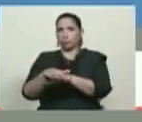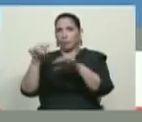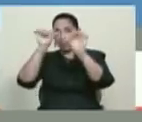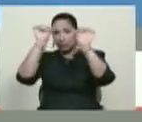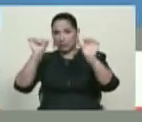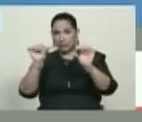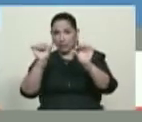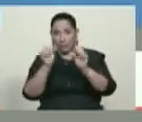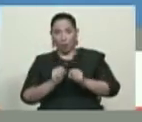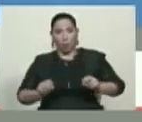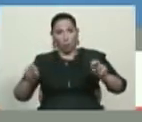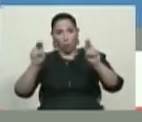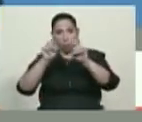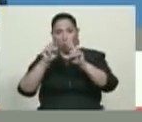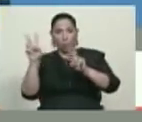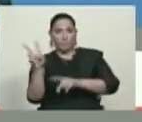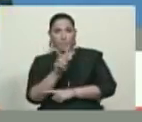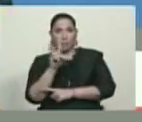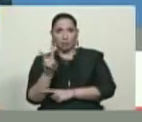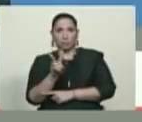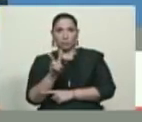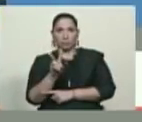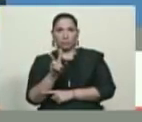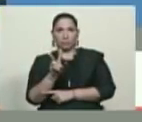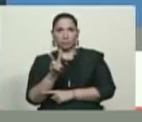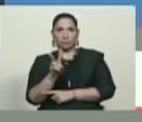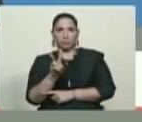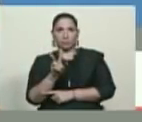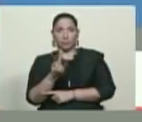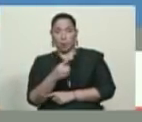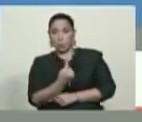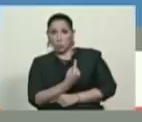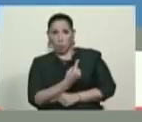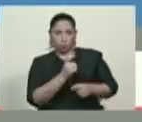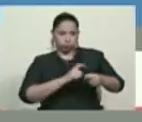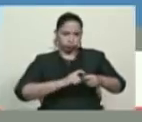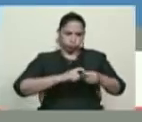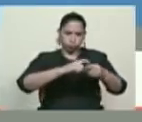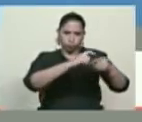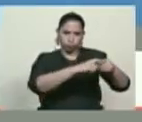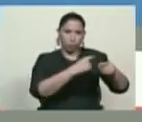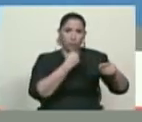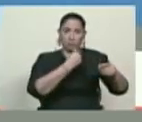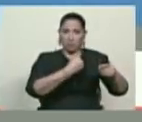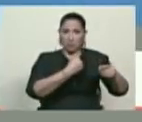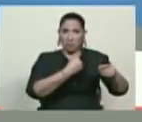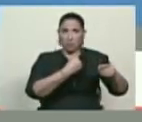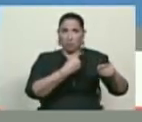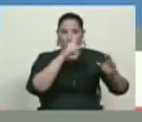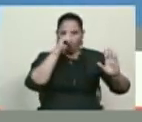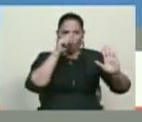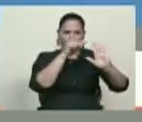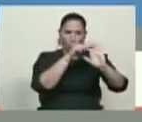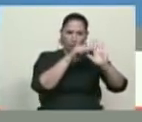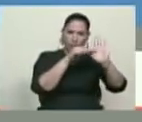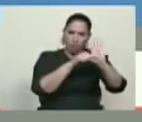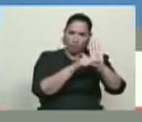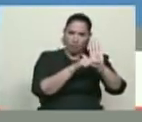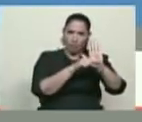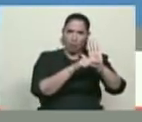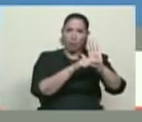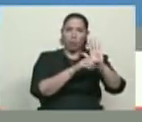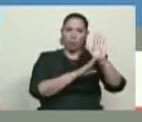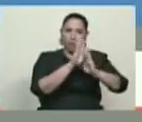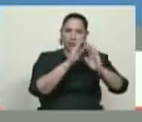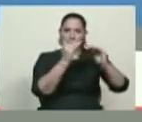de Naciones Unidas en Venezuela. No solo incorporando, como les dije, los objetivos de desarrollo sostenible a nuestro